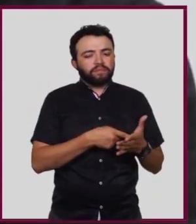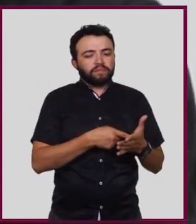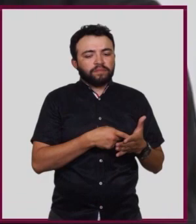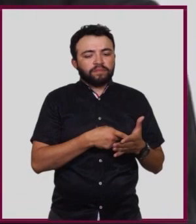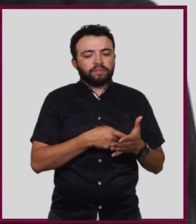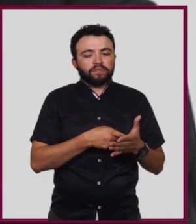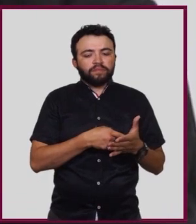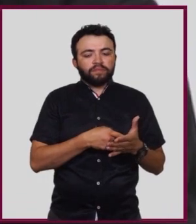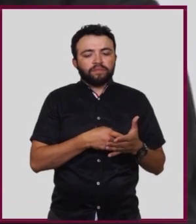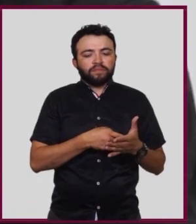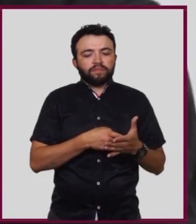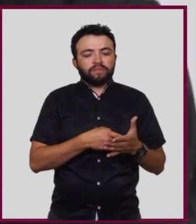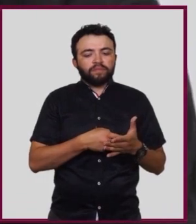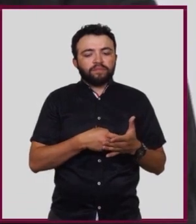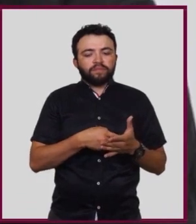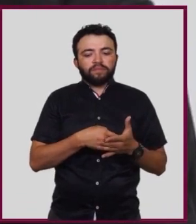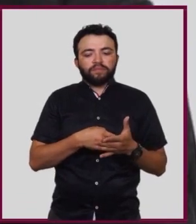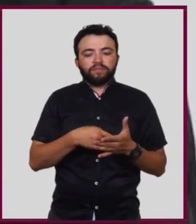nuestra calidad